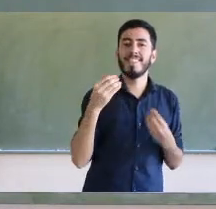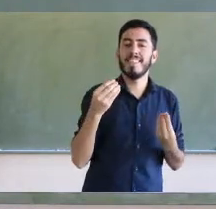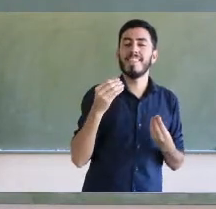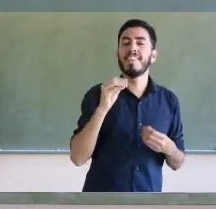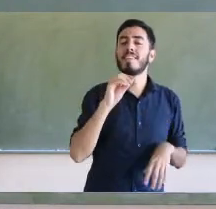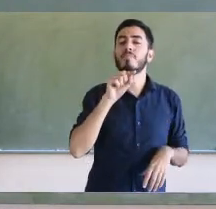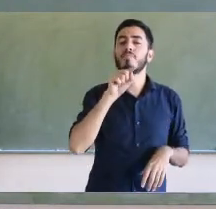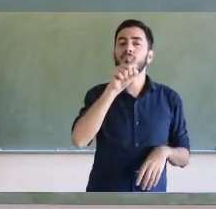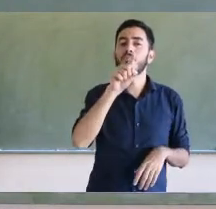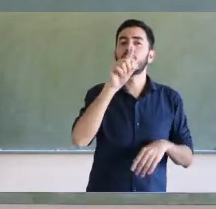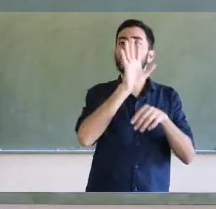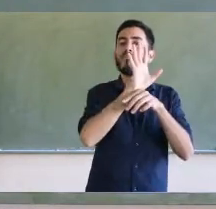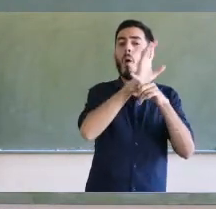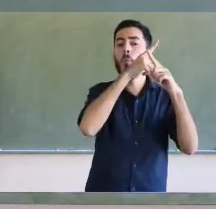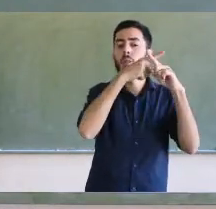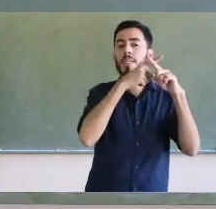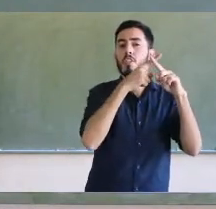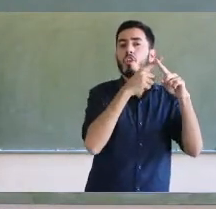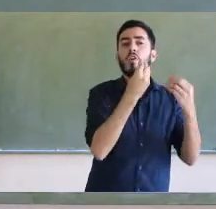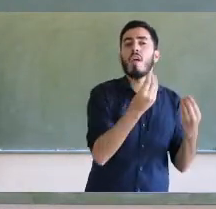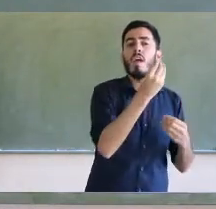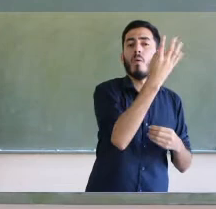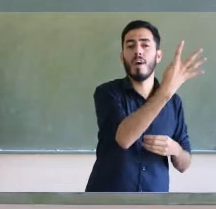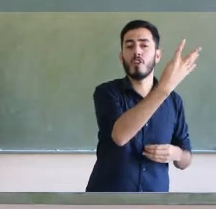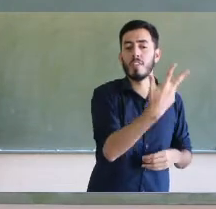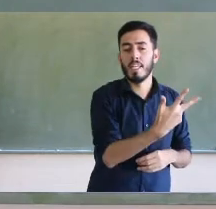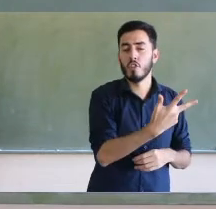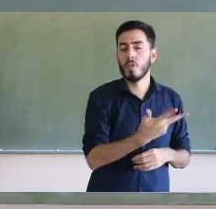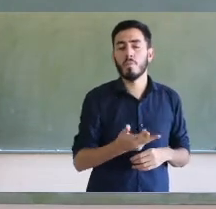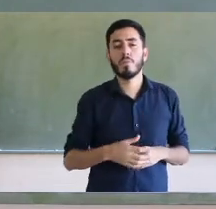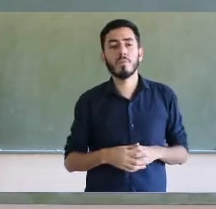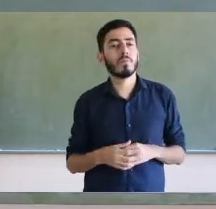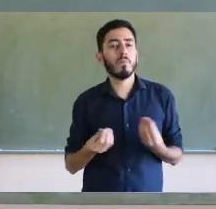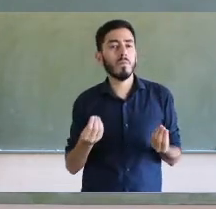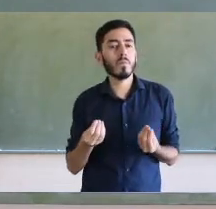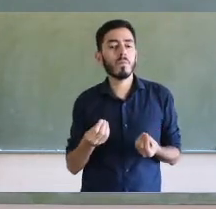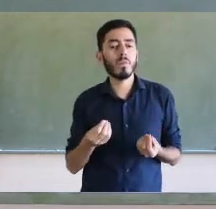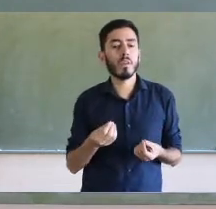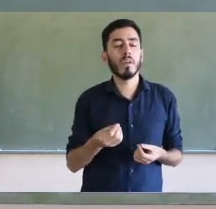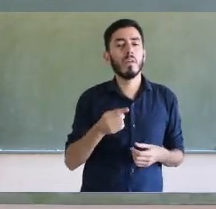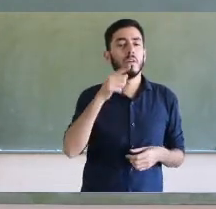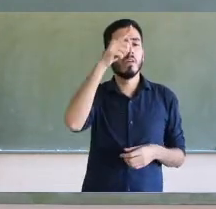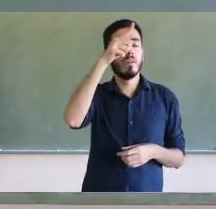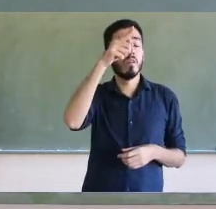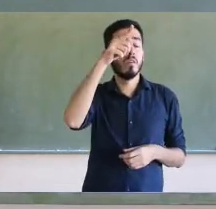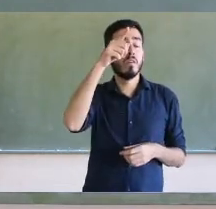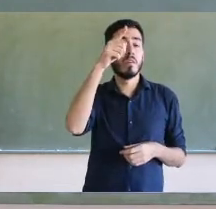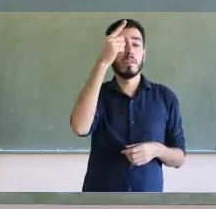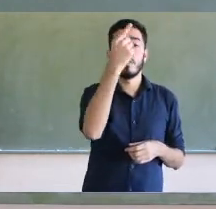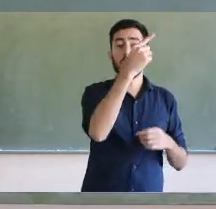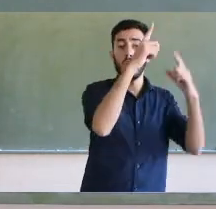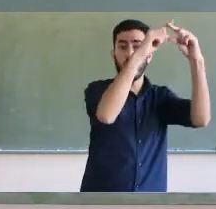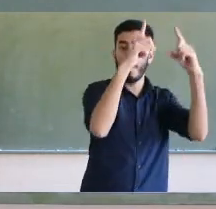exponente. Y como base tenemos 4 tercios fracción. ¿Qué sucede? El exponente se va a distribuir para cada